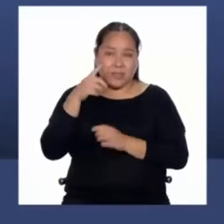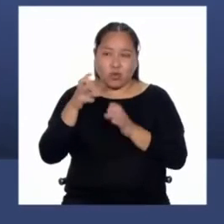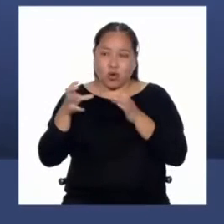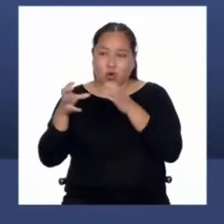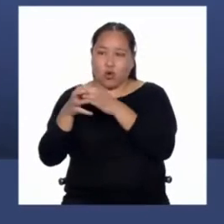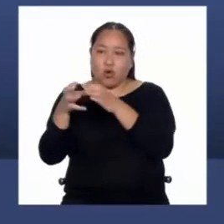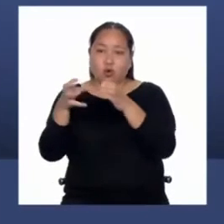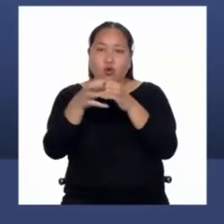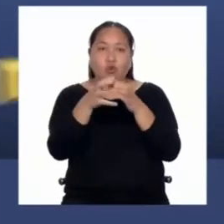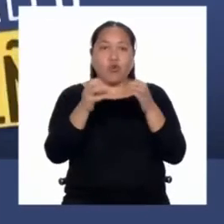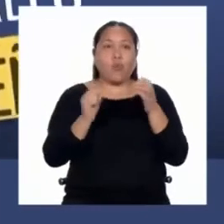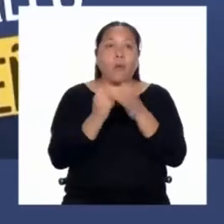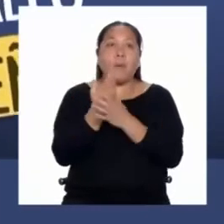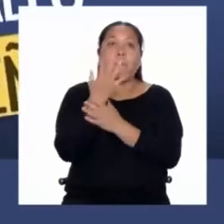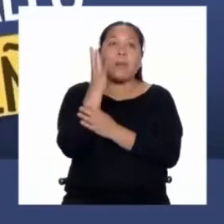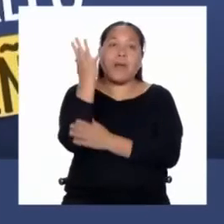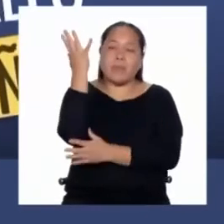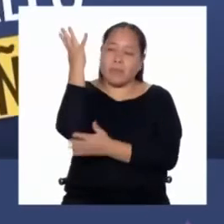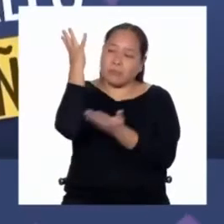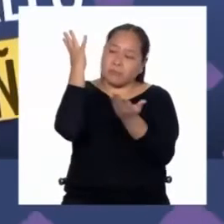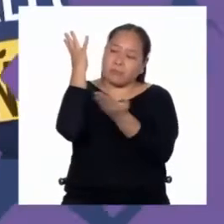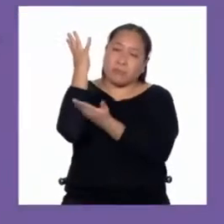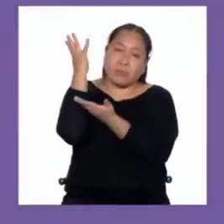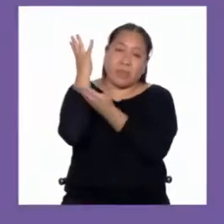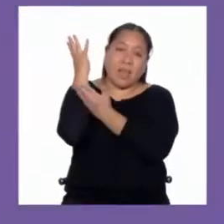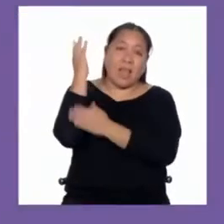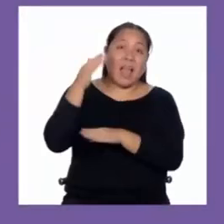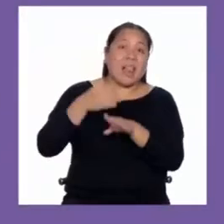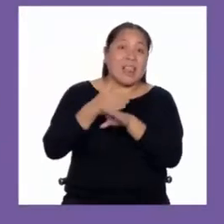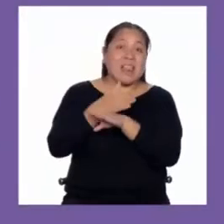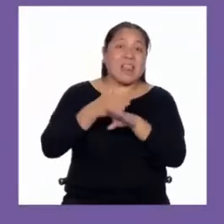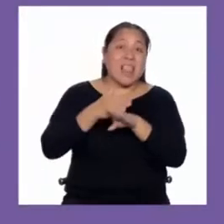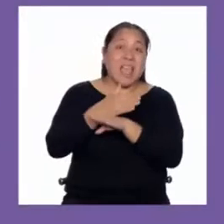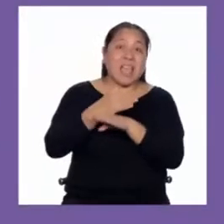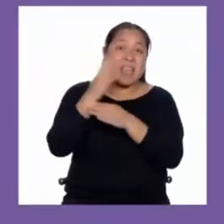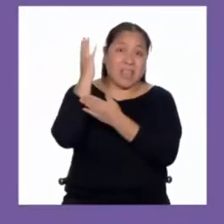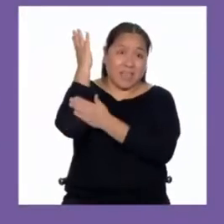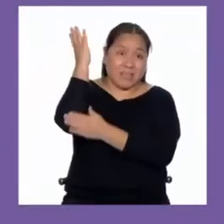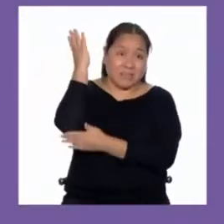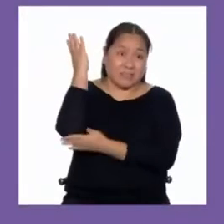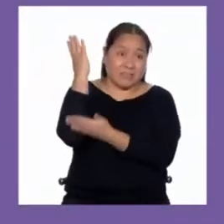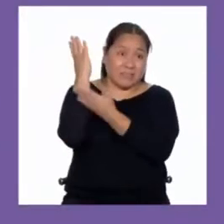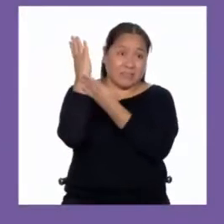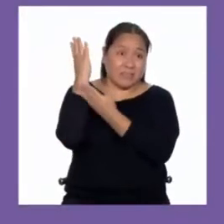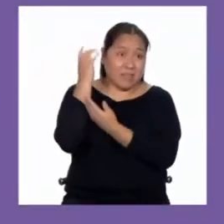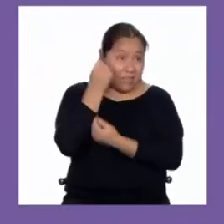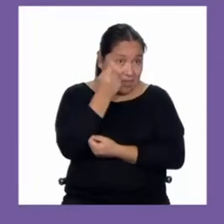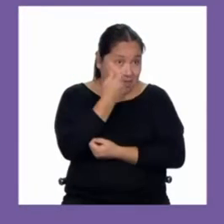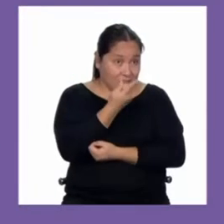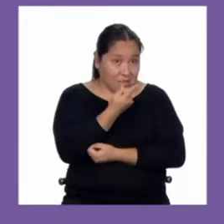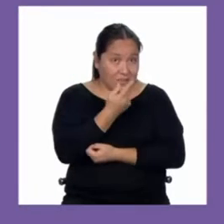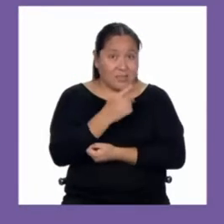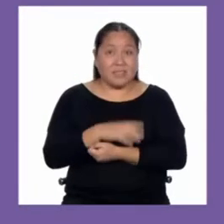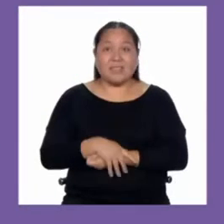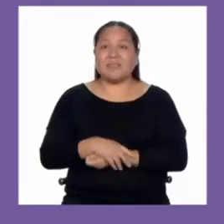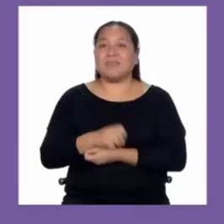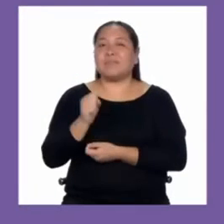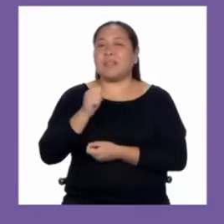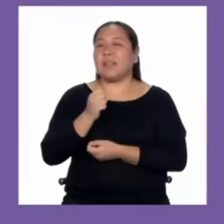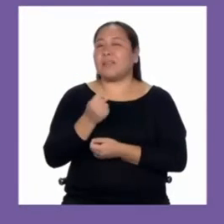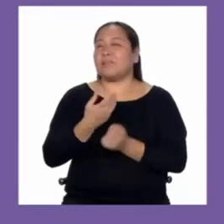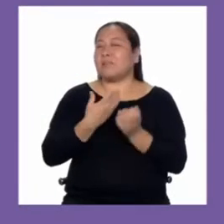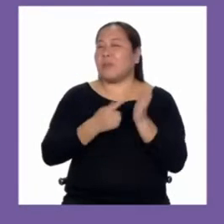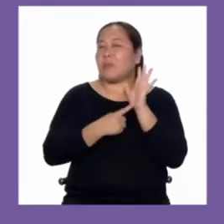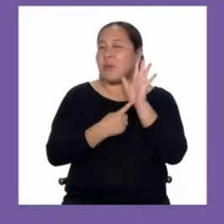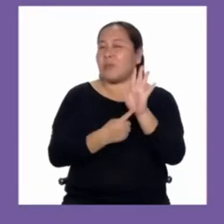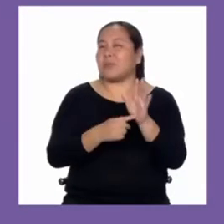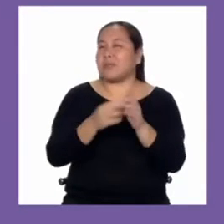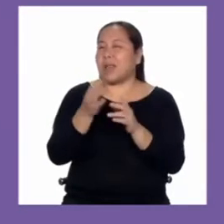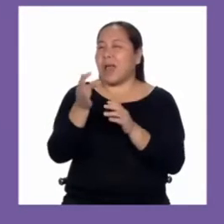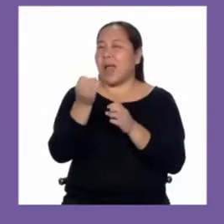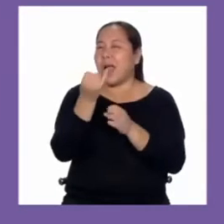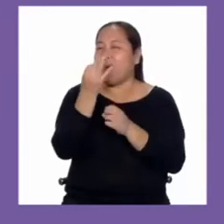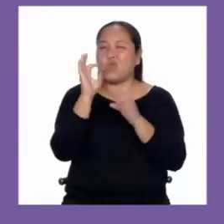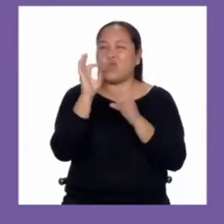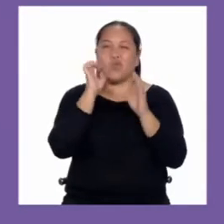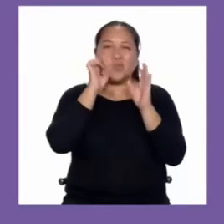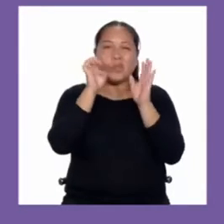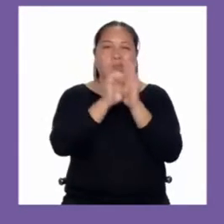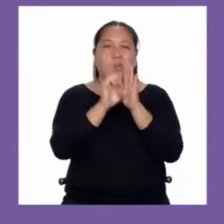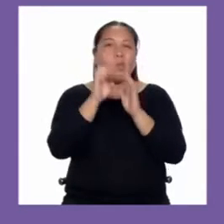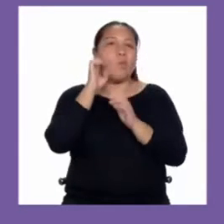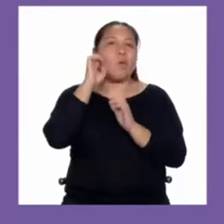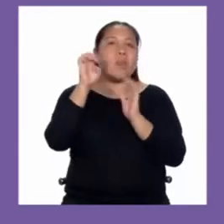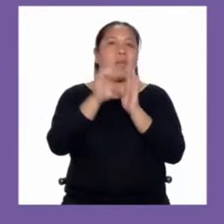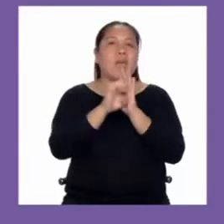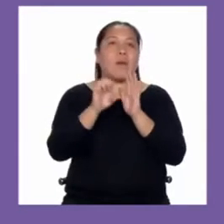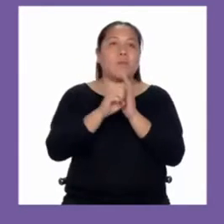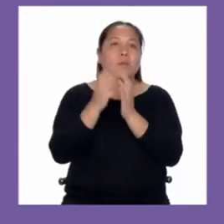de plantas con tallo leñoso. ¿Entendiste, Helga? Ok, mejor te daré unos ejemplos. Por ejemplo